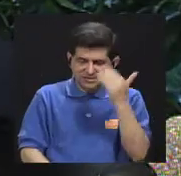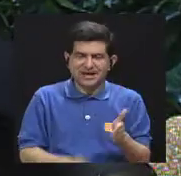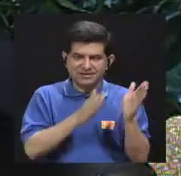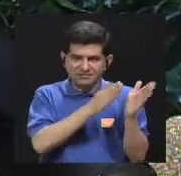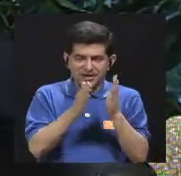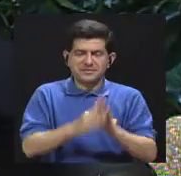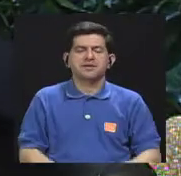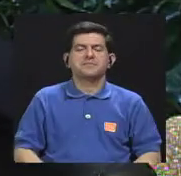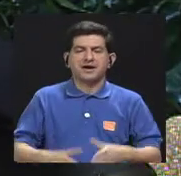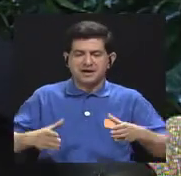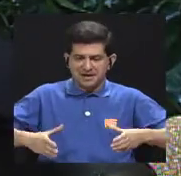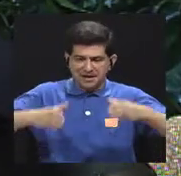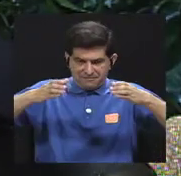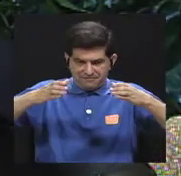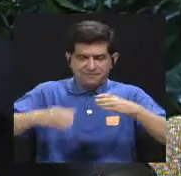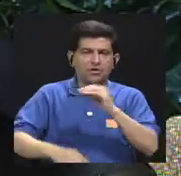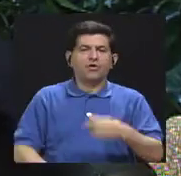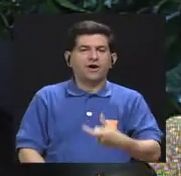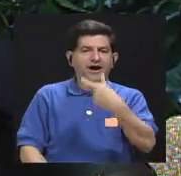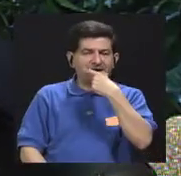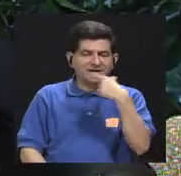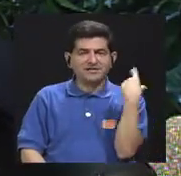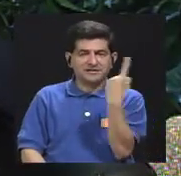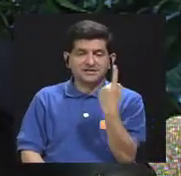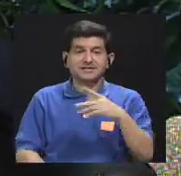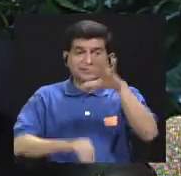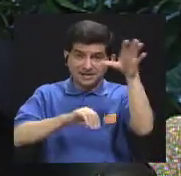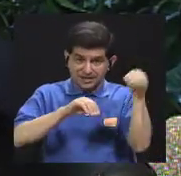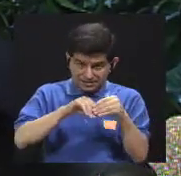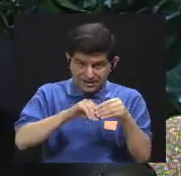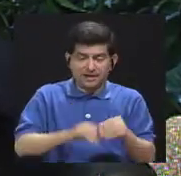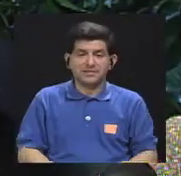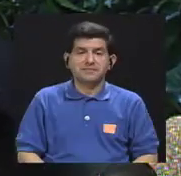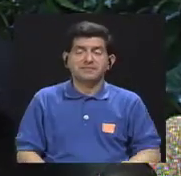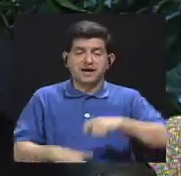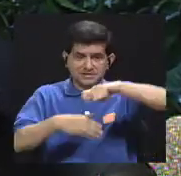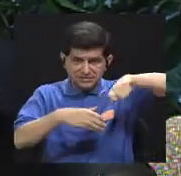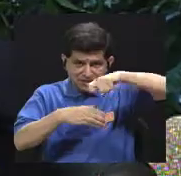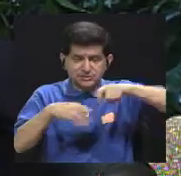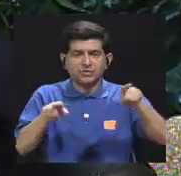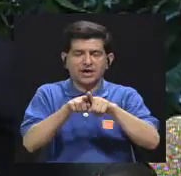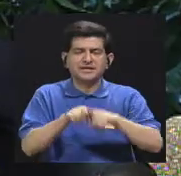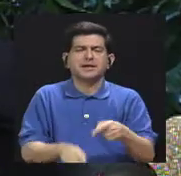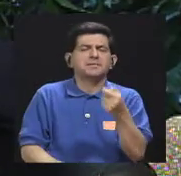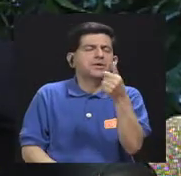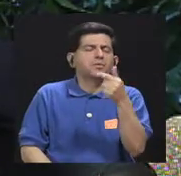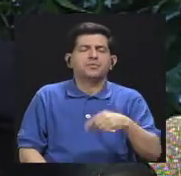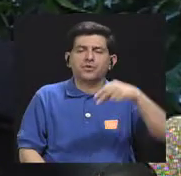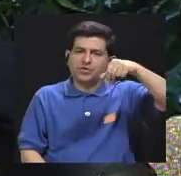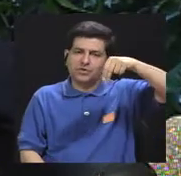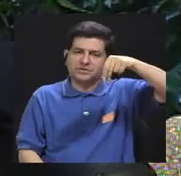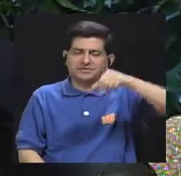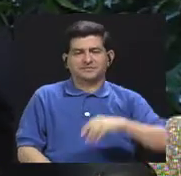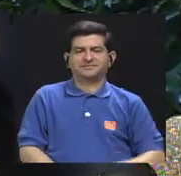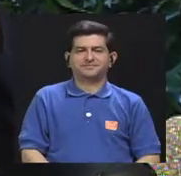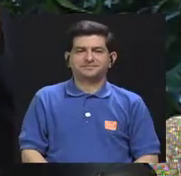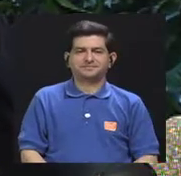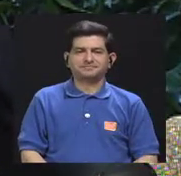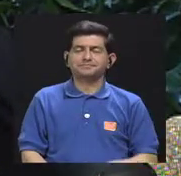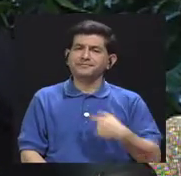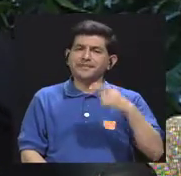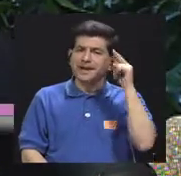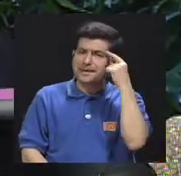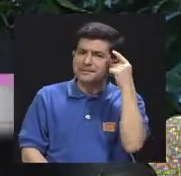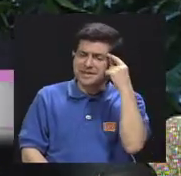preparamos un queque unas galletas en casa siempre además de agregar azúcar agregamos un poquito de sal entonces